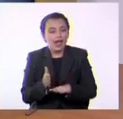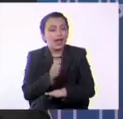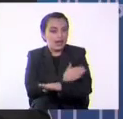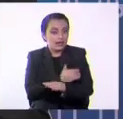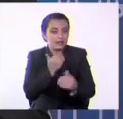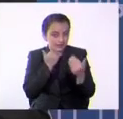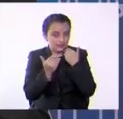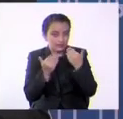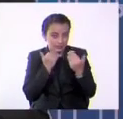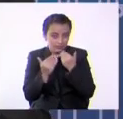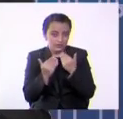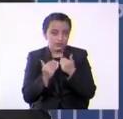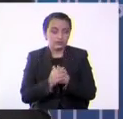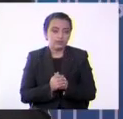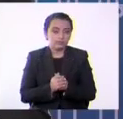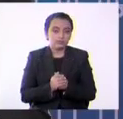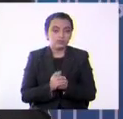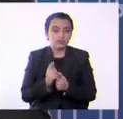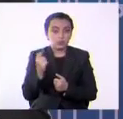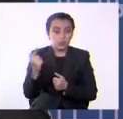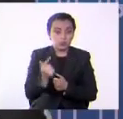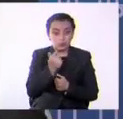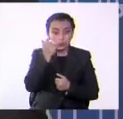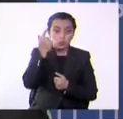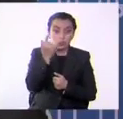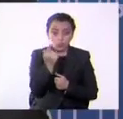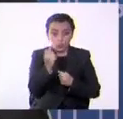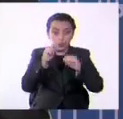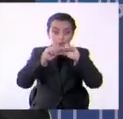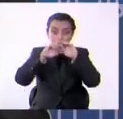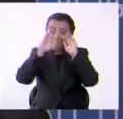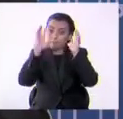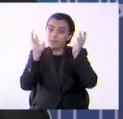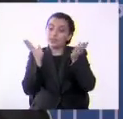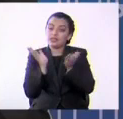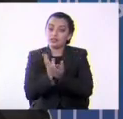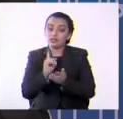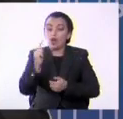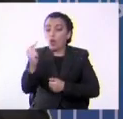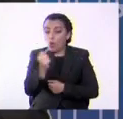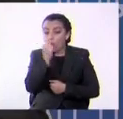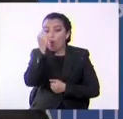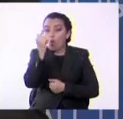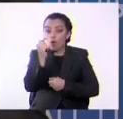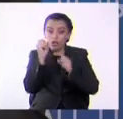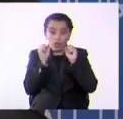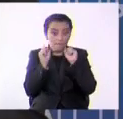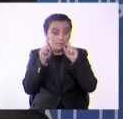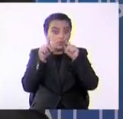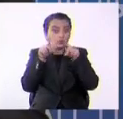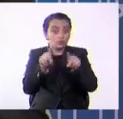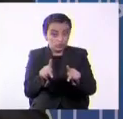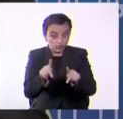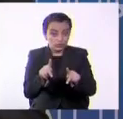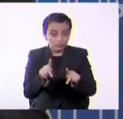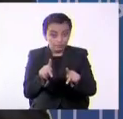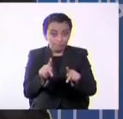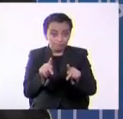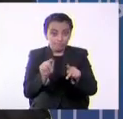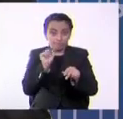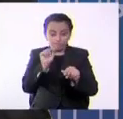solo tenemos un planeta. Solo tenemos una oportunidad, de acuerdo a las estadísticas, para